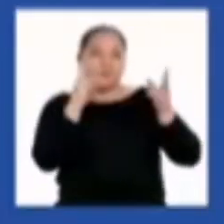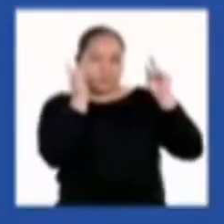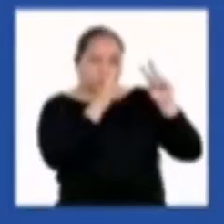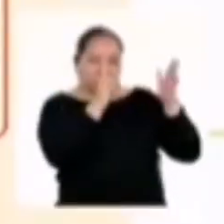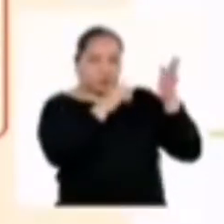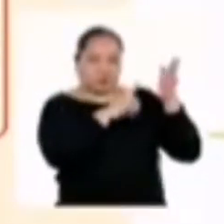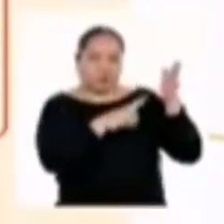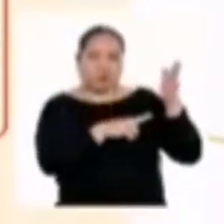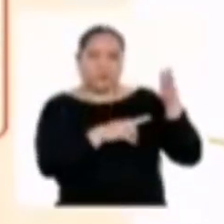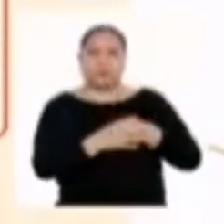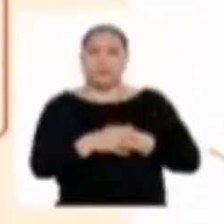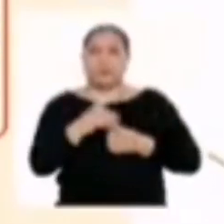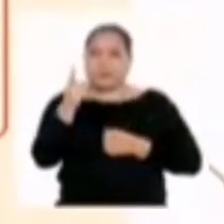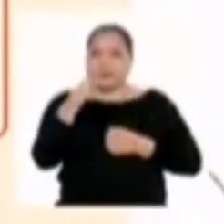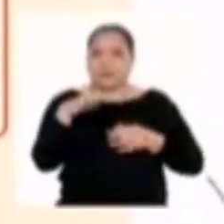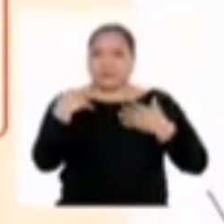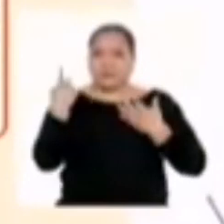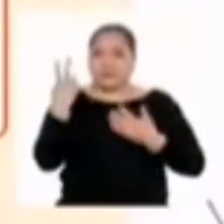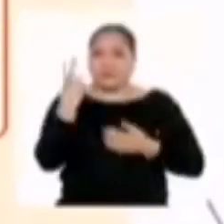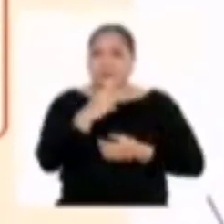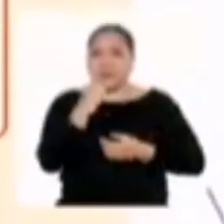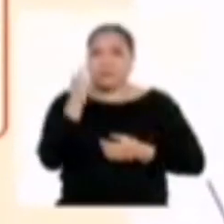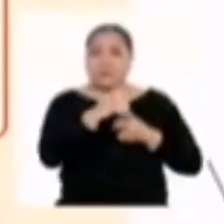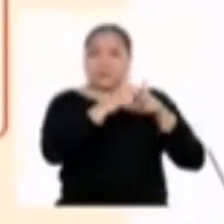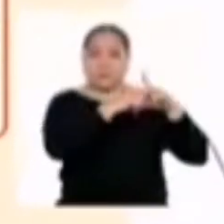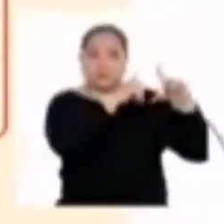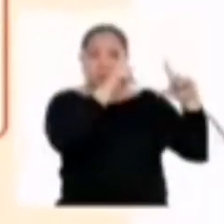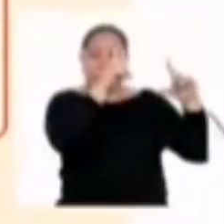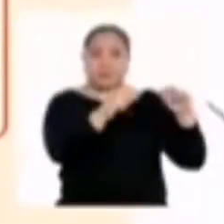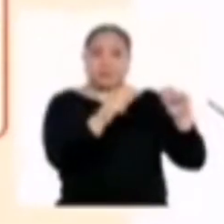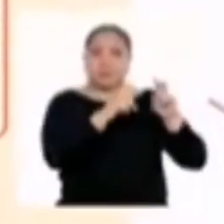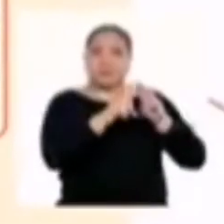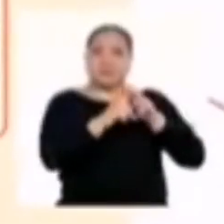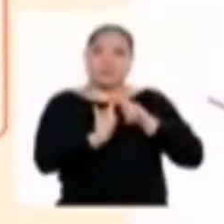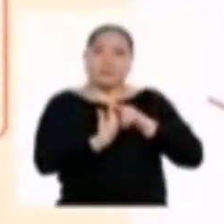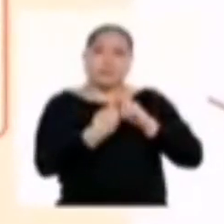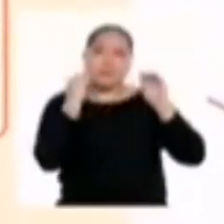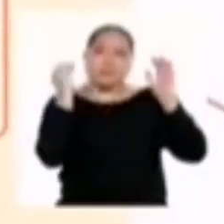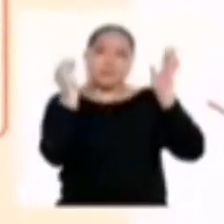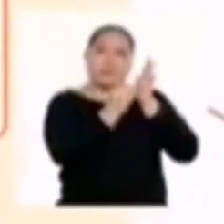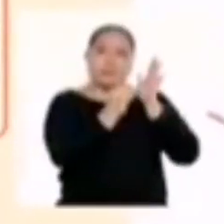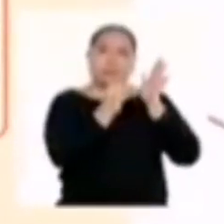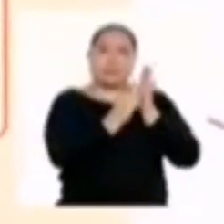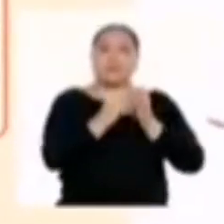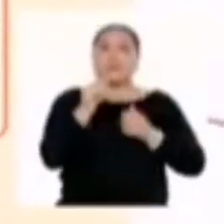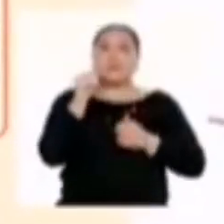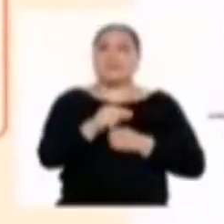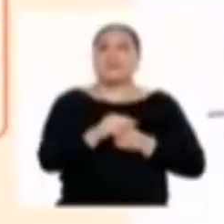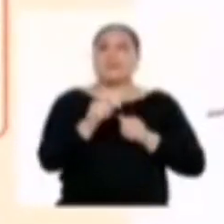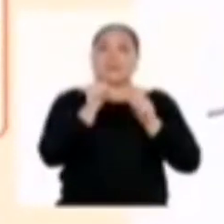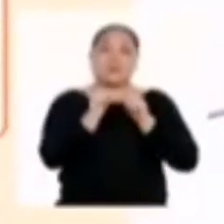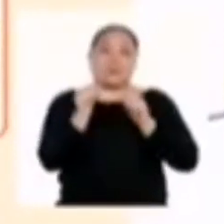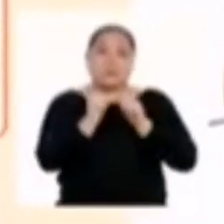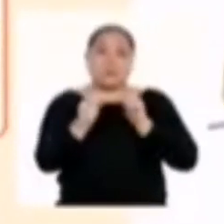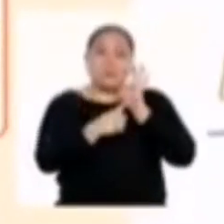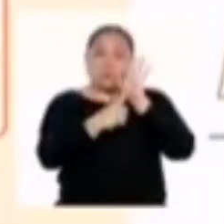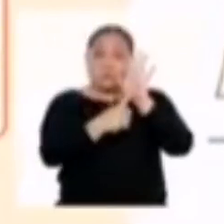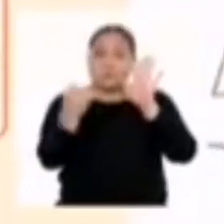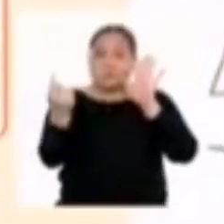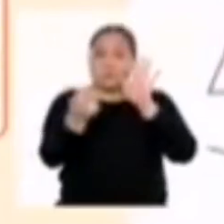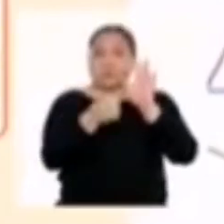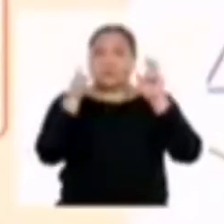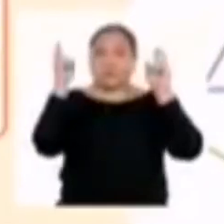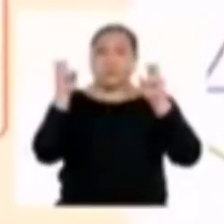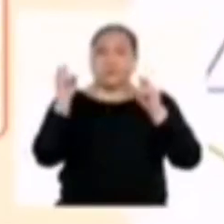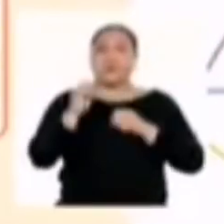leer. Como puedes ver, este párrafo de entrada contextualiza mediante cifras que presentan el